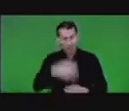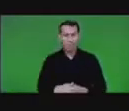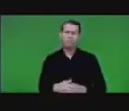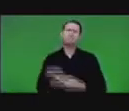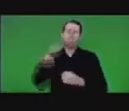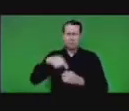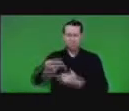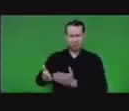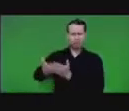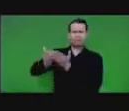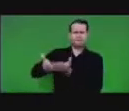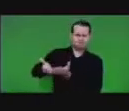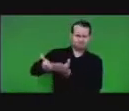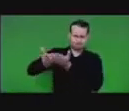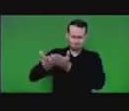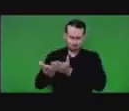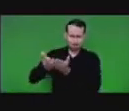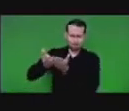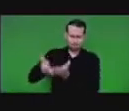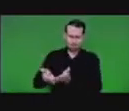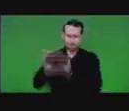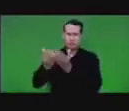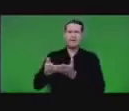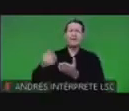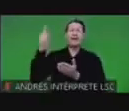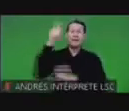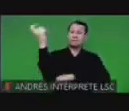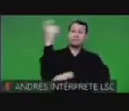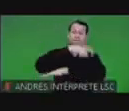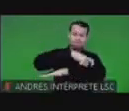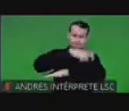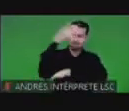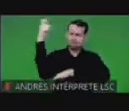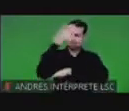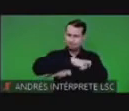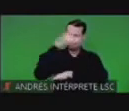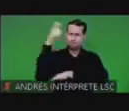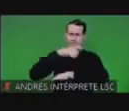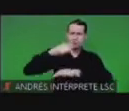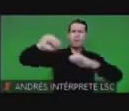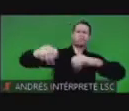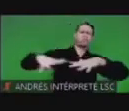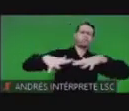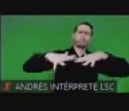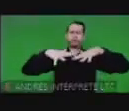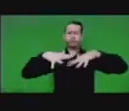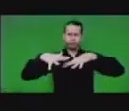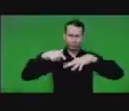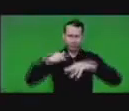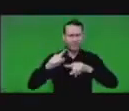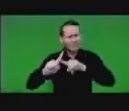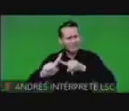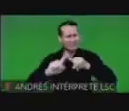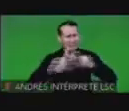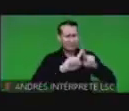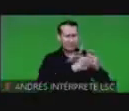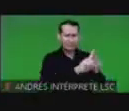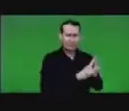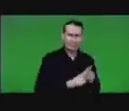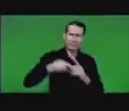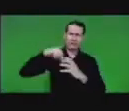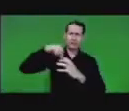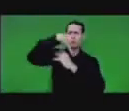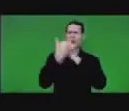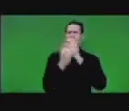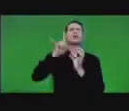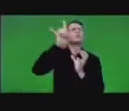plataformas de minería de petróleo y líneas de buses también en estaciones terrestres en movimiento. Esa